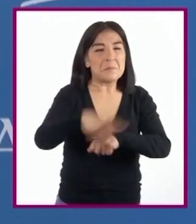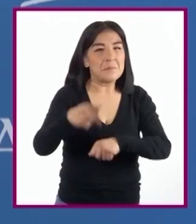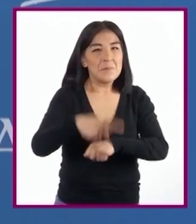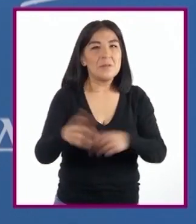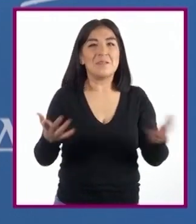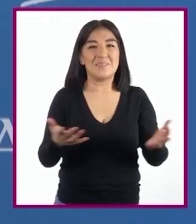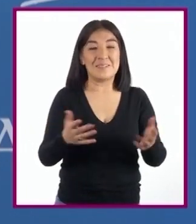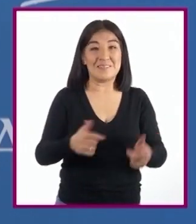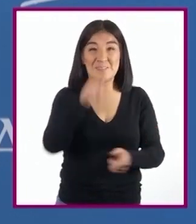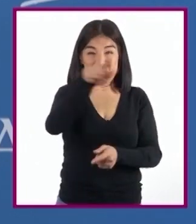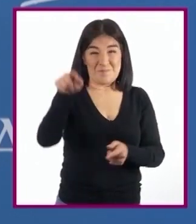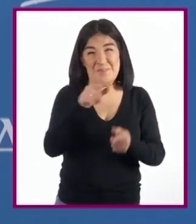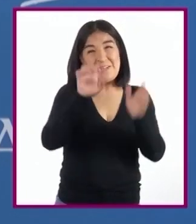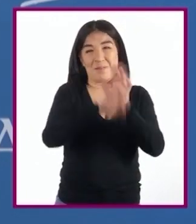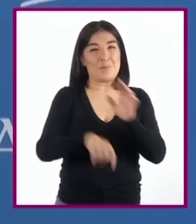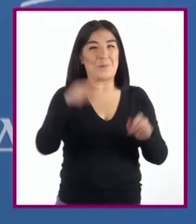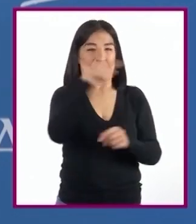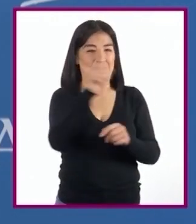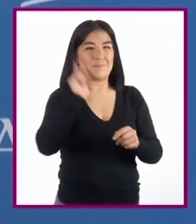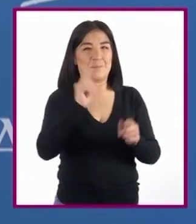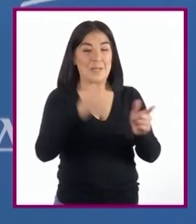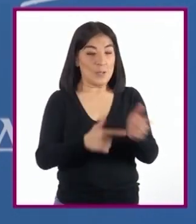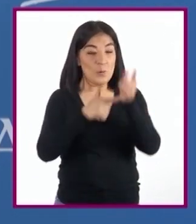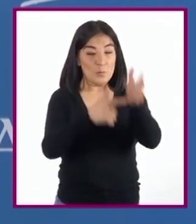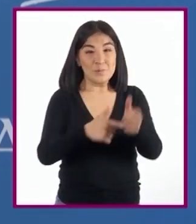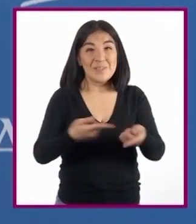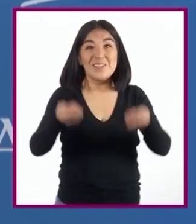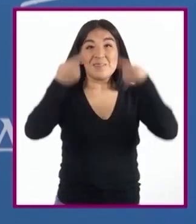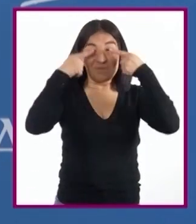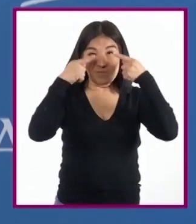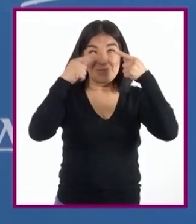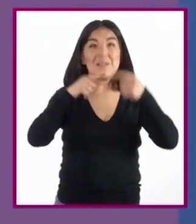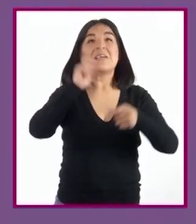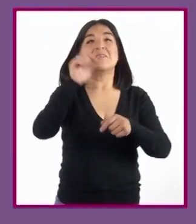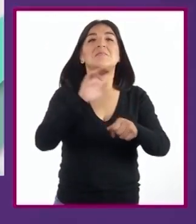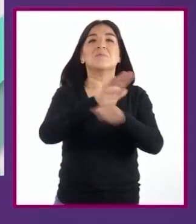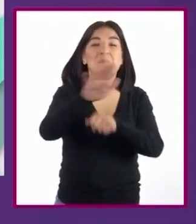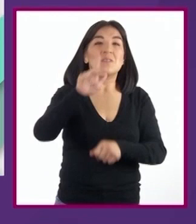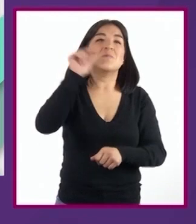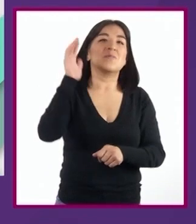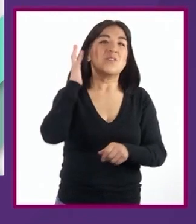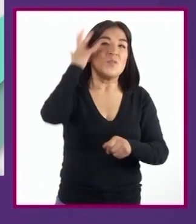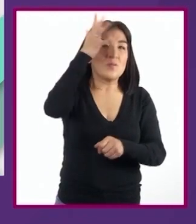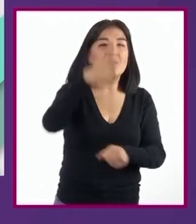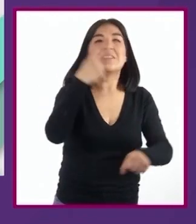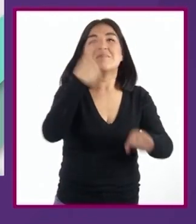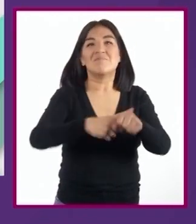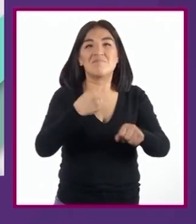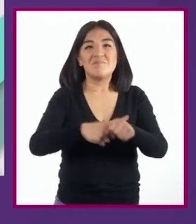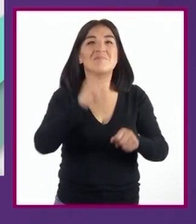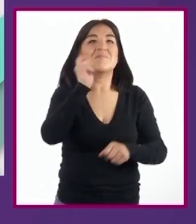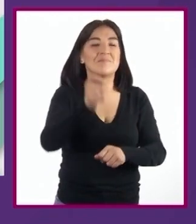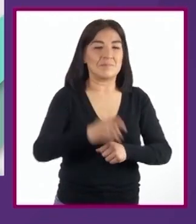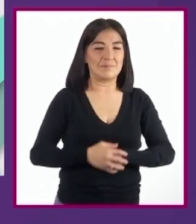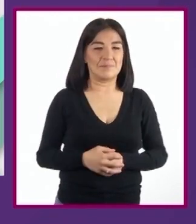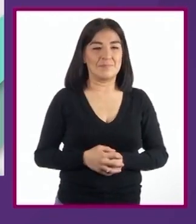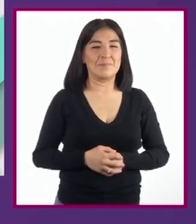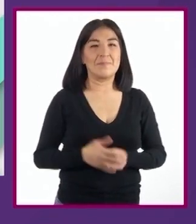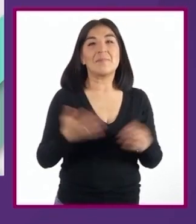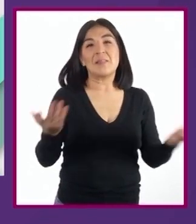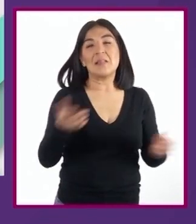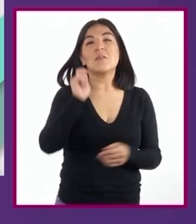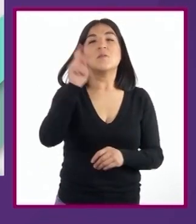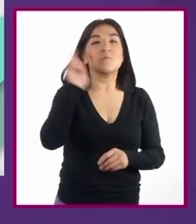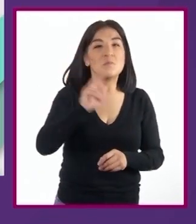los lentes de contacto, ¿qué enfermedad es más probable que se desarrolle? La probabilidad mayor es